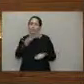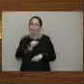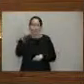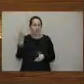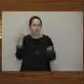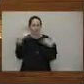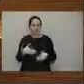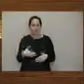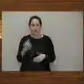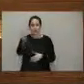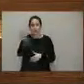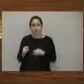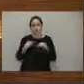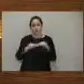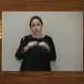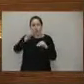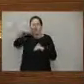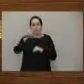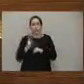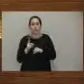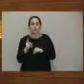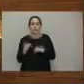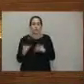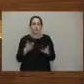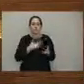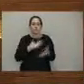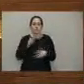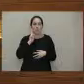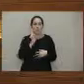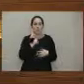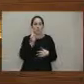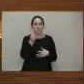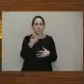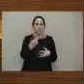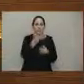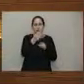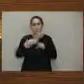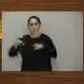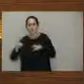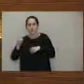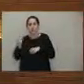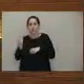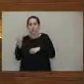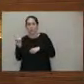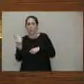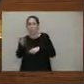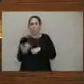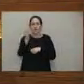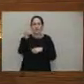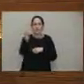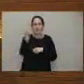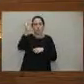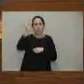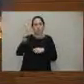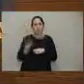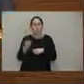insuficiente. Ni el usuario conoce qué cantidad supone respecto a su pensión, ni tampoco cuál es el importe que se va acumulando como deuda mes a